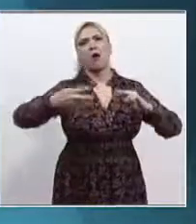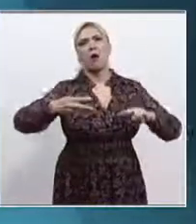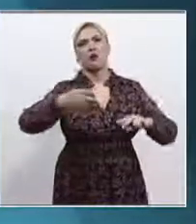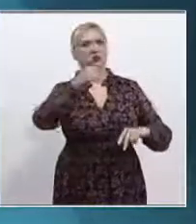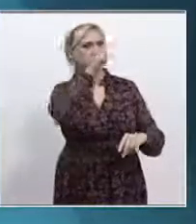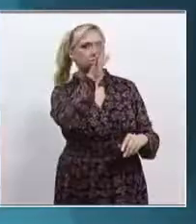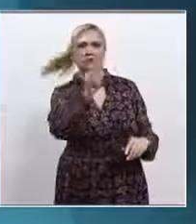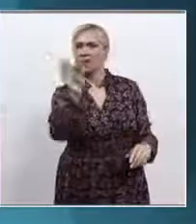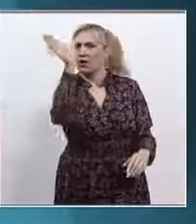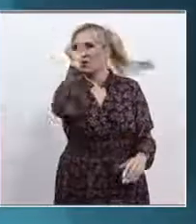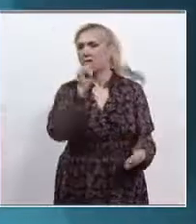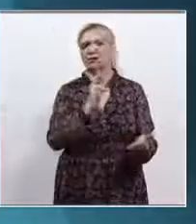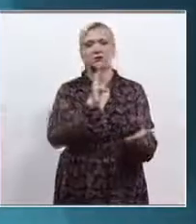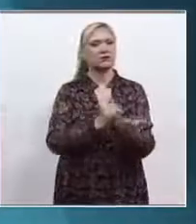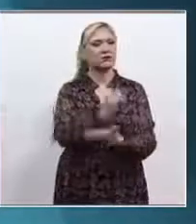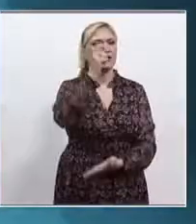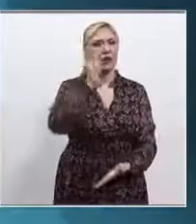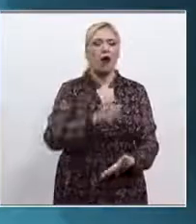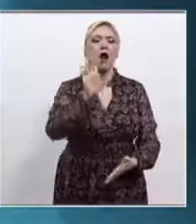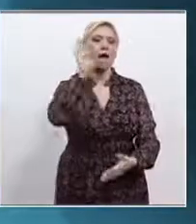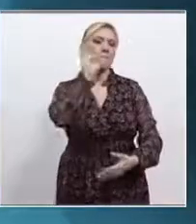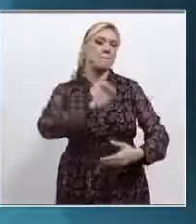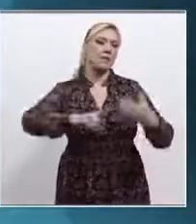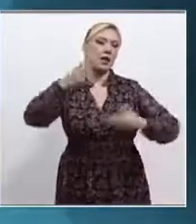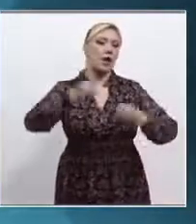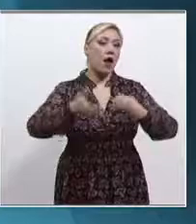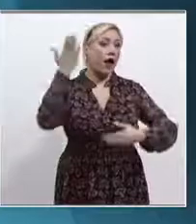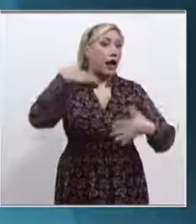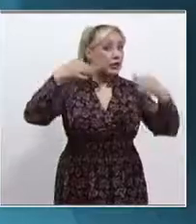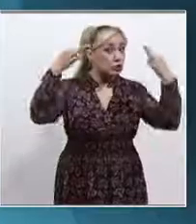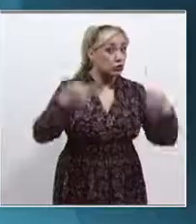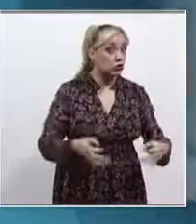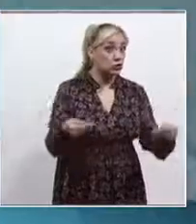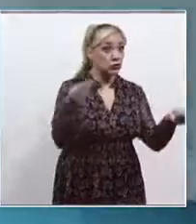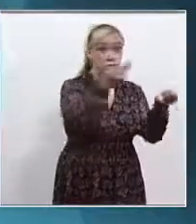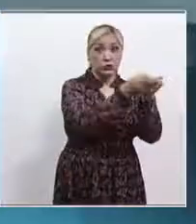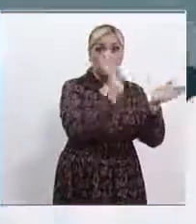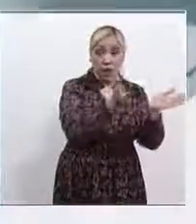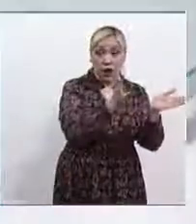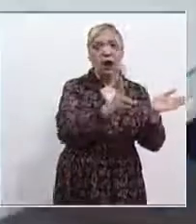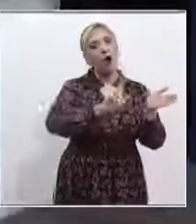la ministra o el ministro que haya conocido del asunto original.